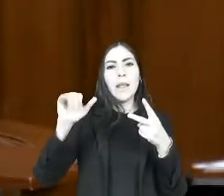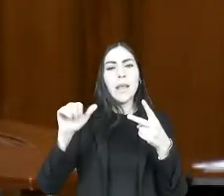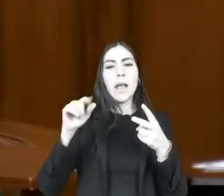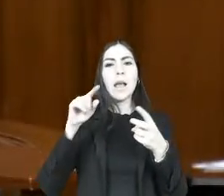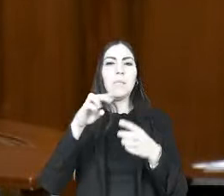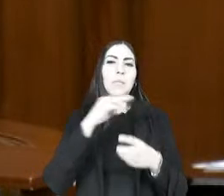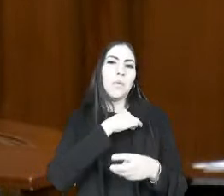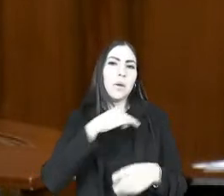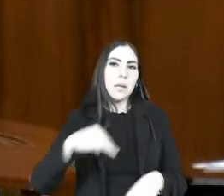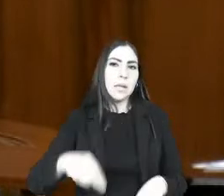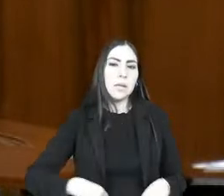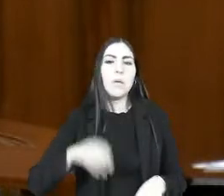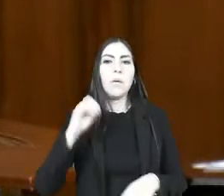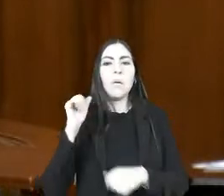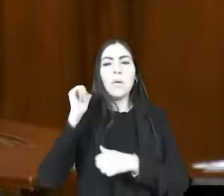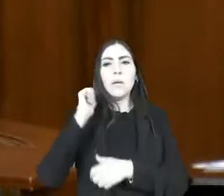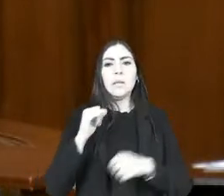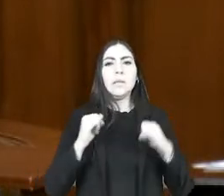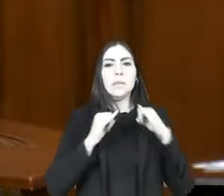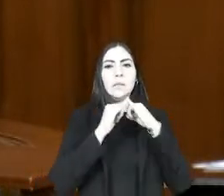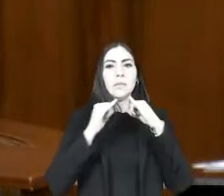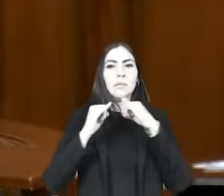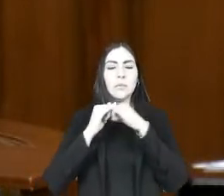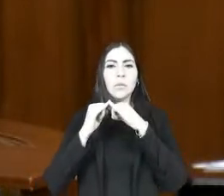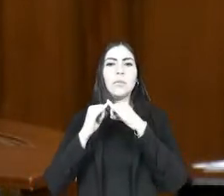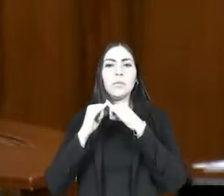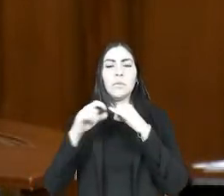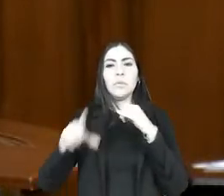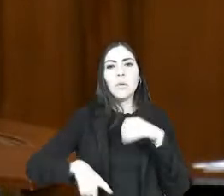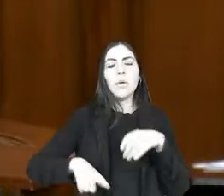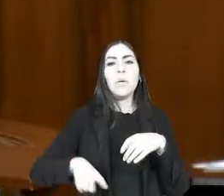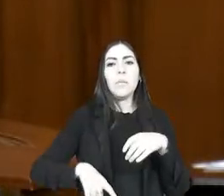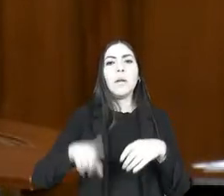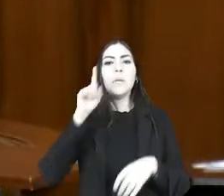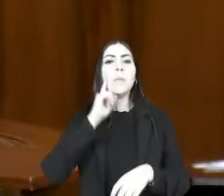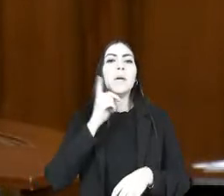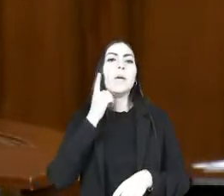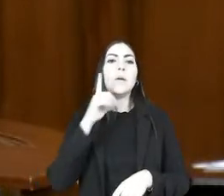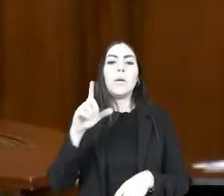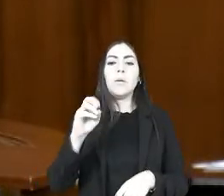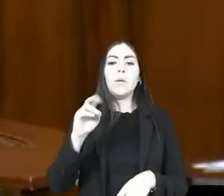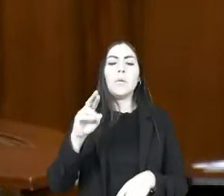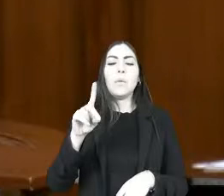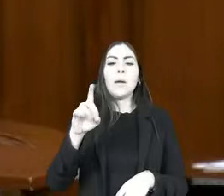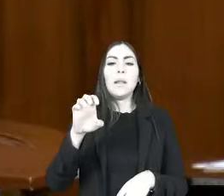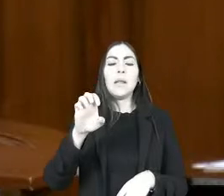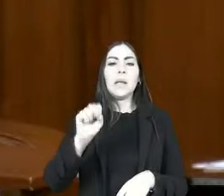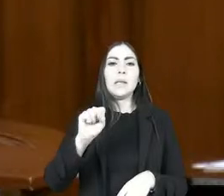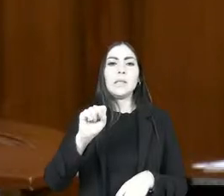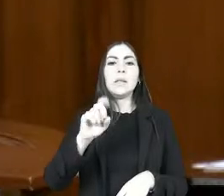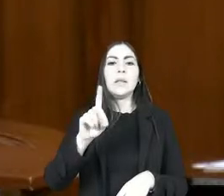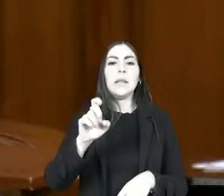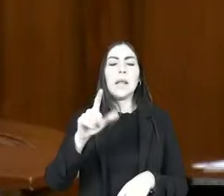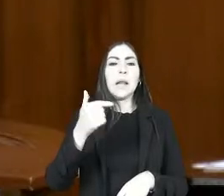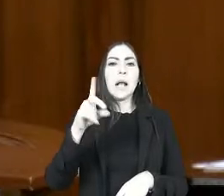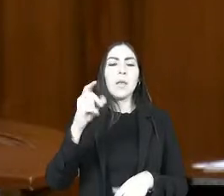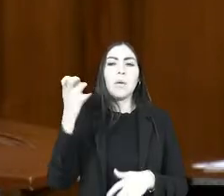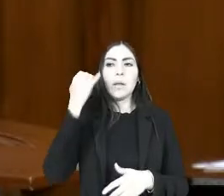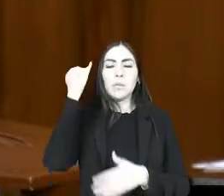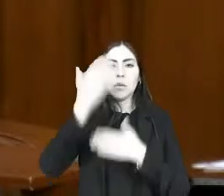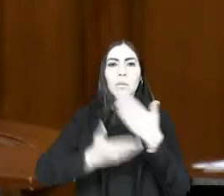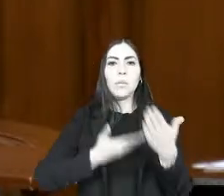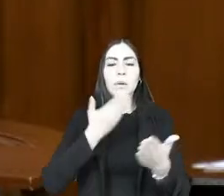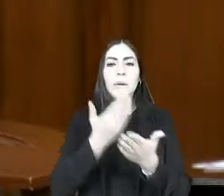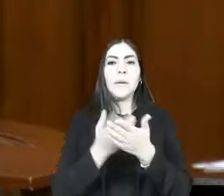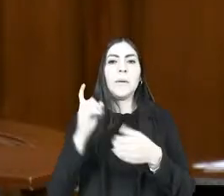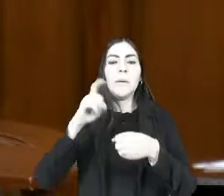de dependencias, presentada por la diputada Lourdes Jazabel Delgado Flores en nombre del